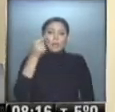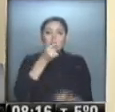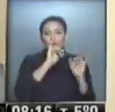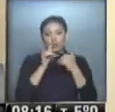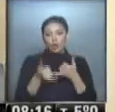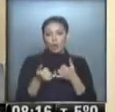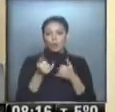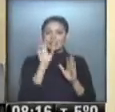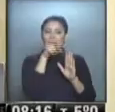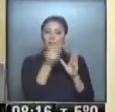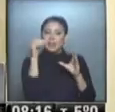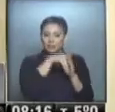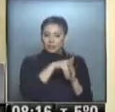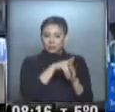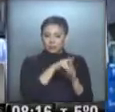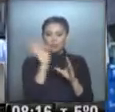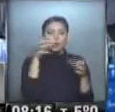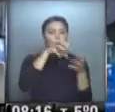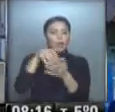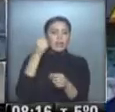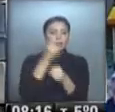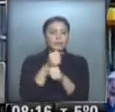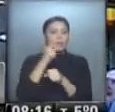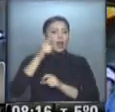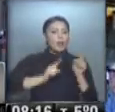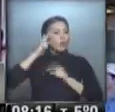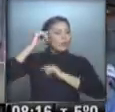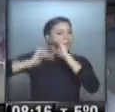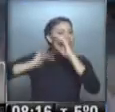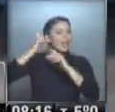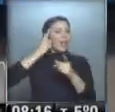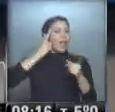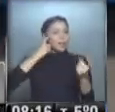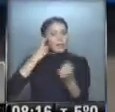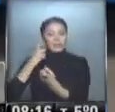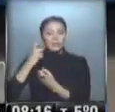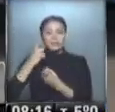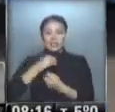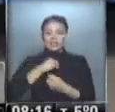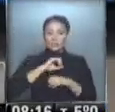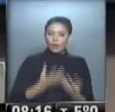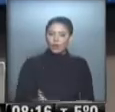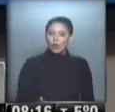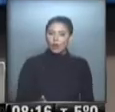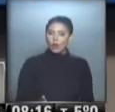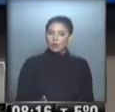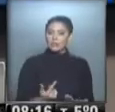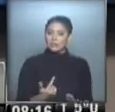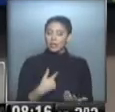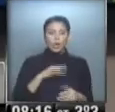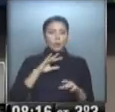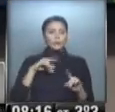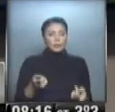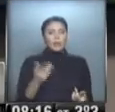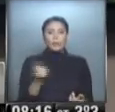jóvenes a través de las oficinas de empleo, capacitándose, formándose, recuperando la autoestima, recuperando la